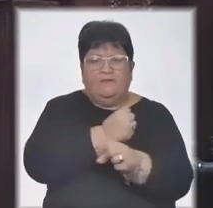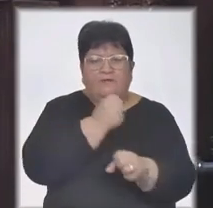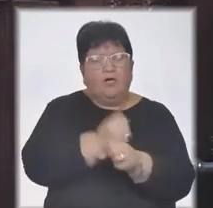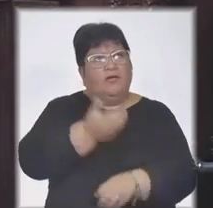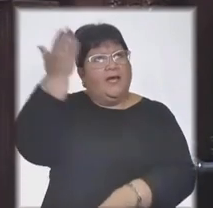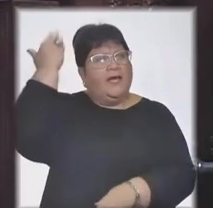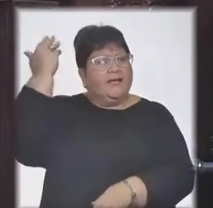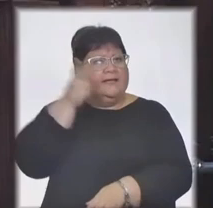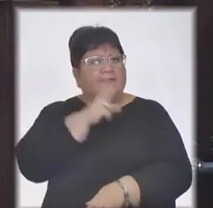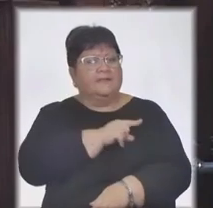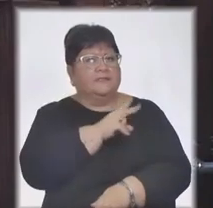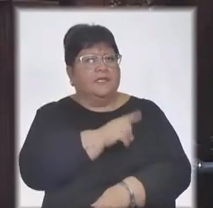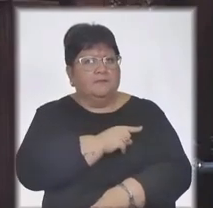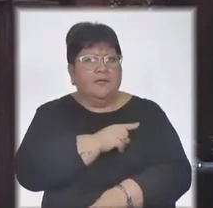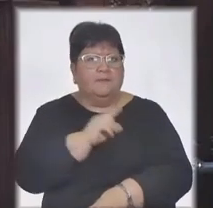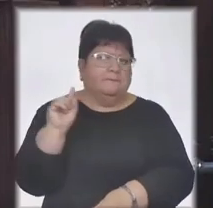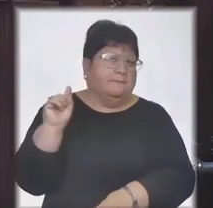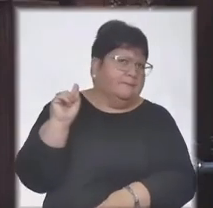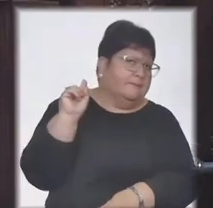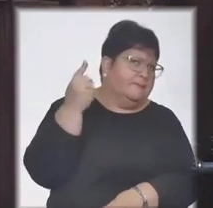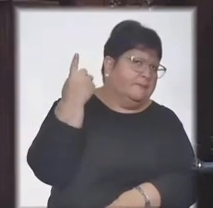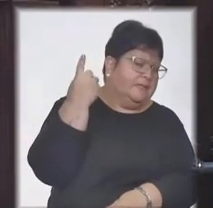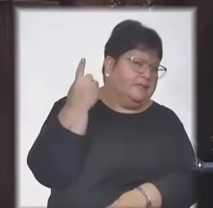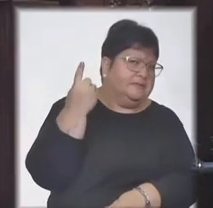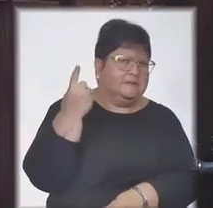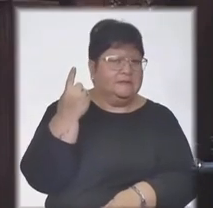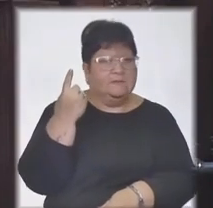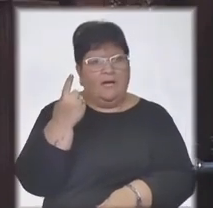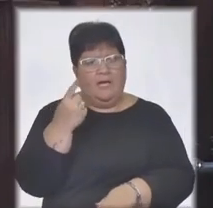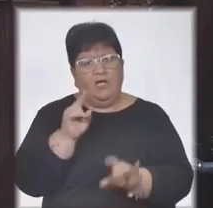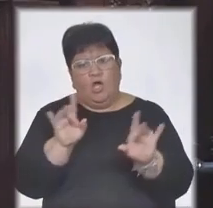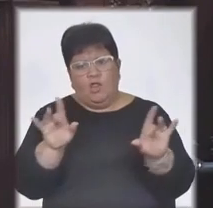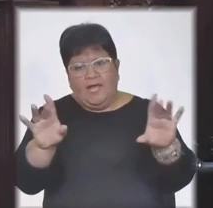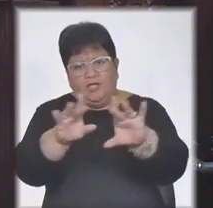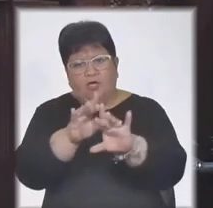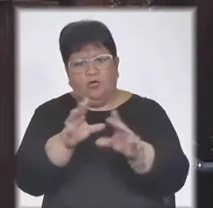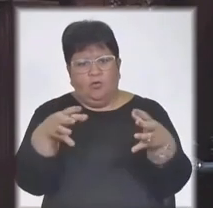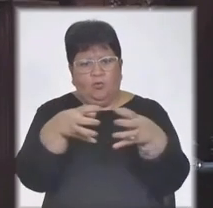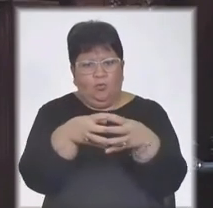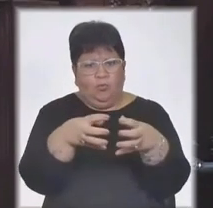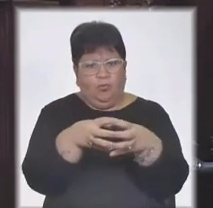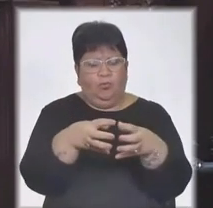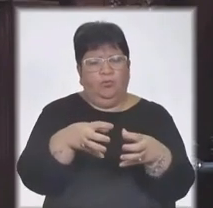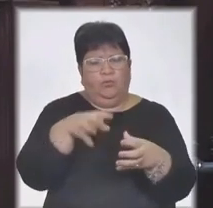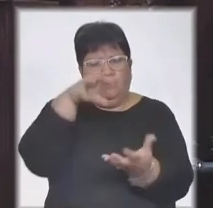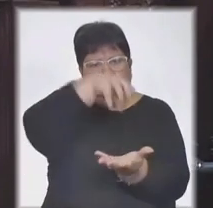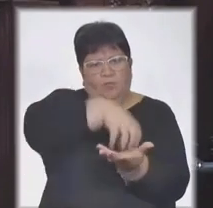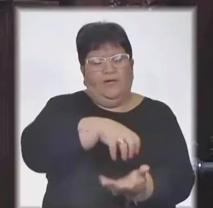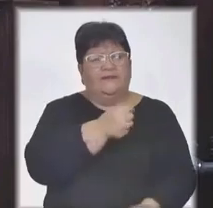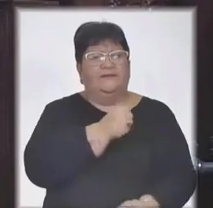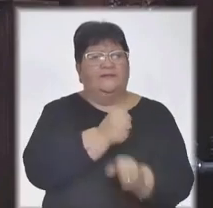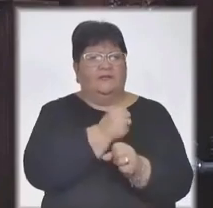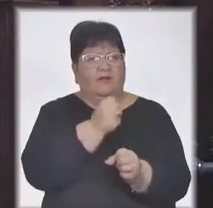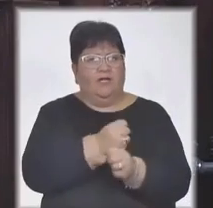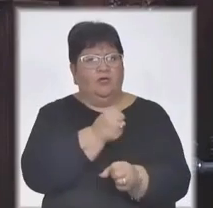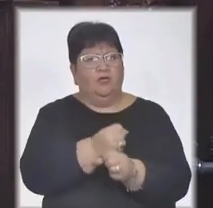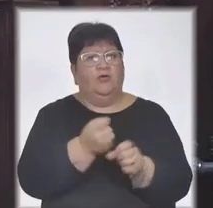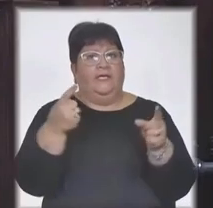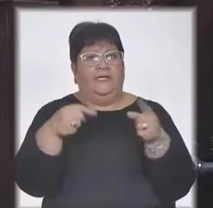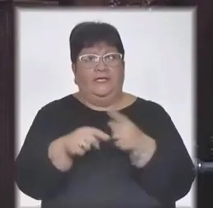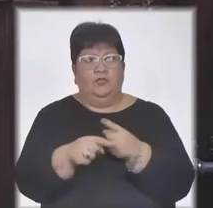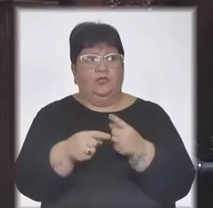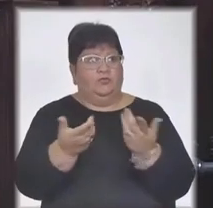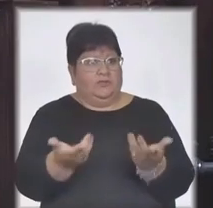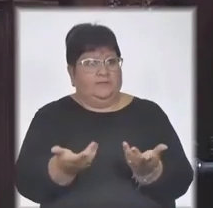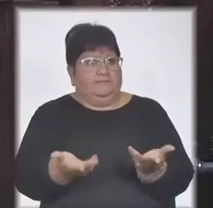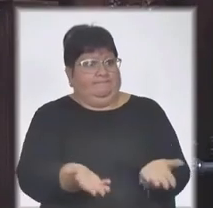decía que el principal foco de contagio eran los lugares de trabajo. Nosotros decíamos, hay que darle competencias al